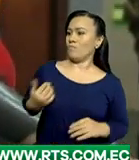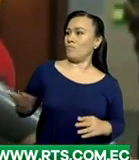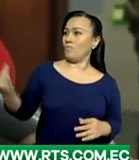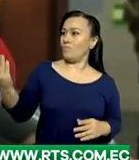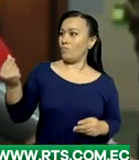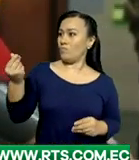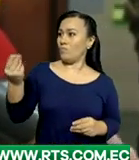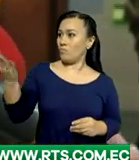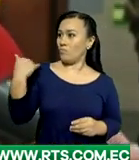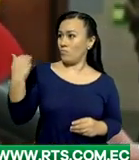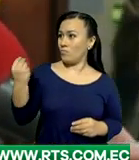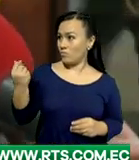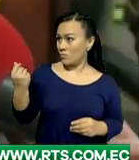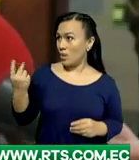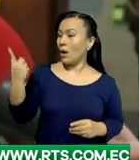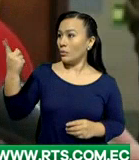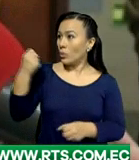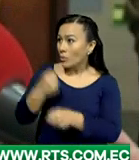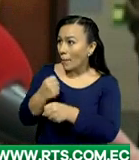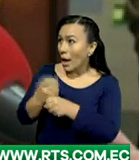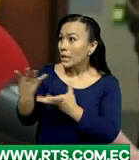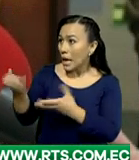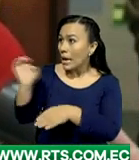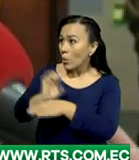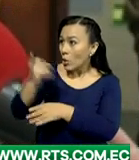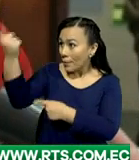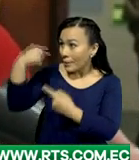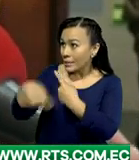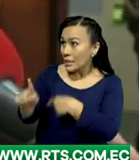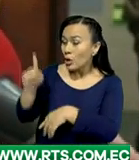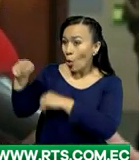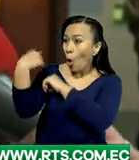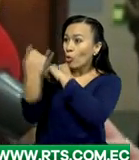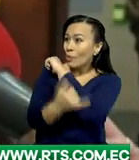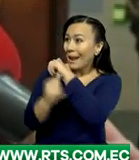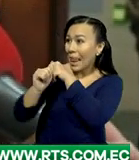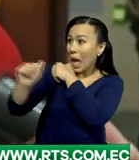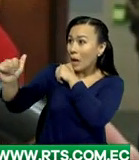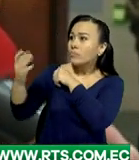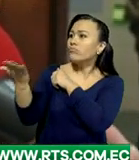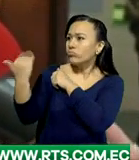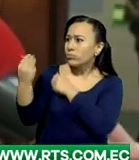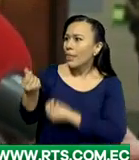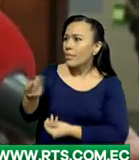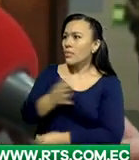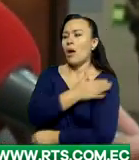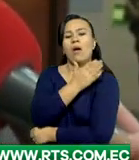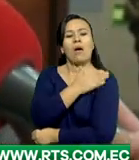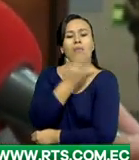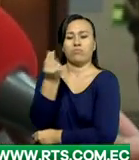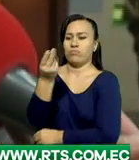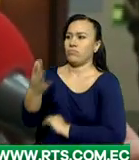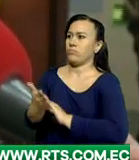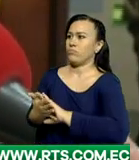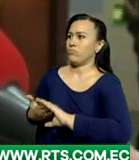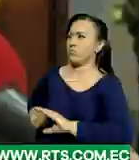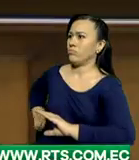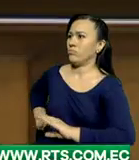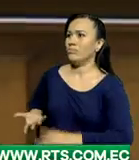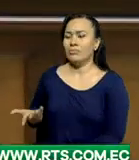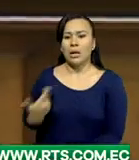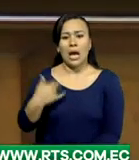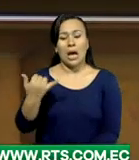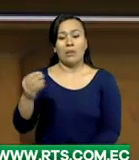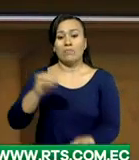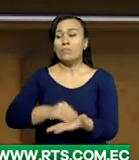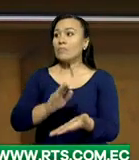ese sentido, repito, tiene que investigarse en el tema penal y aquí dentro de la Asamblea, igual en el ámbito político, establecerse las sanciones. Se